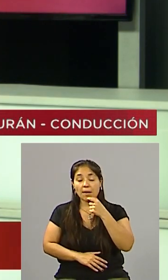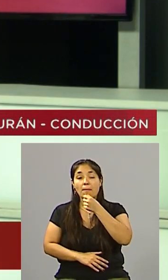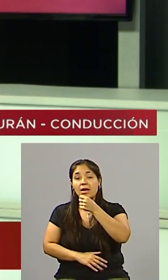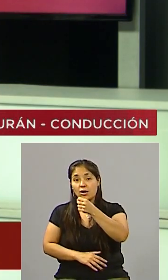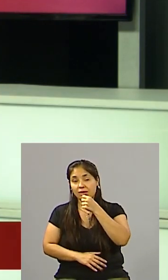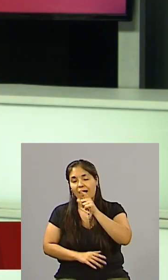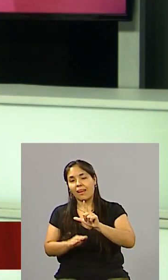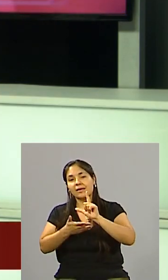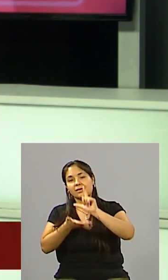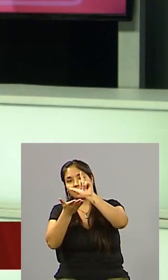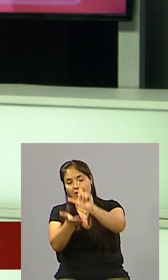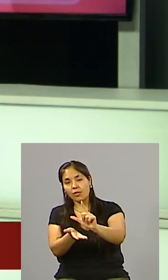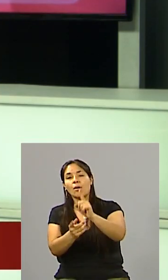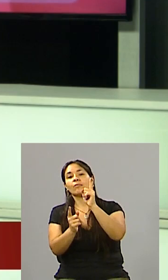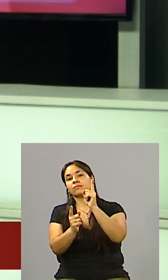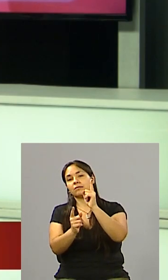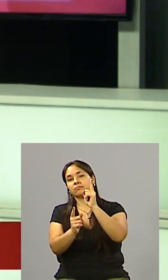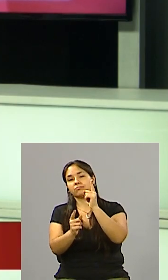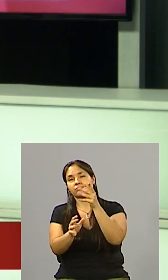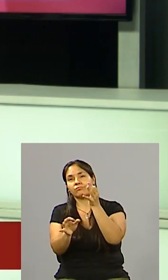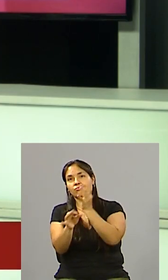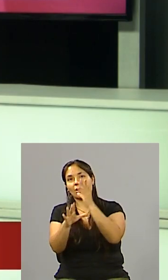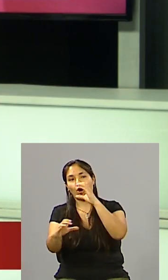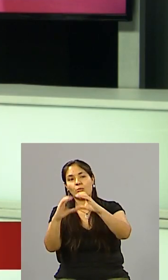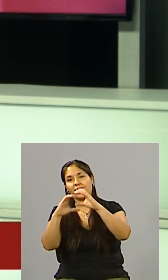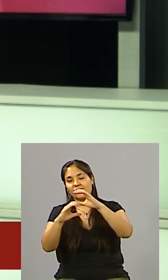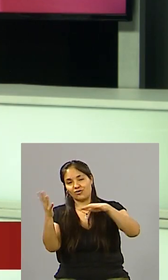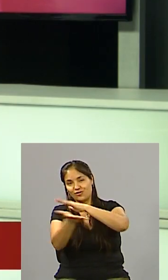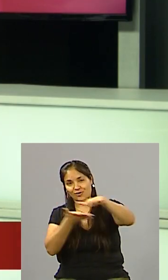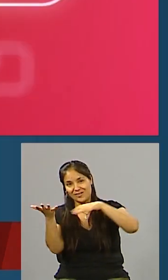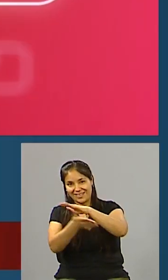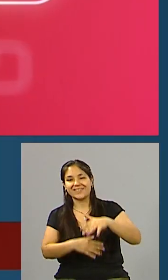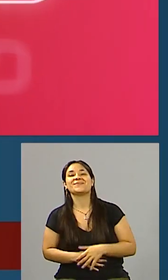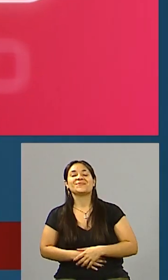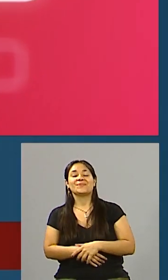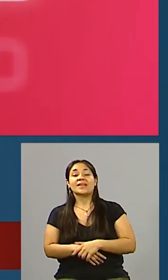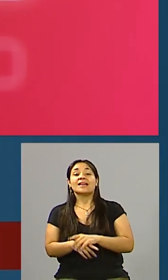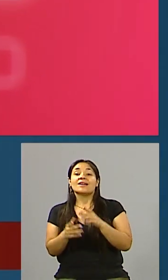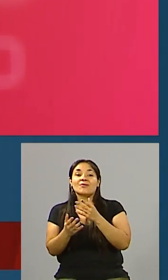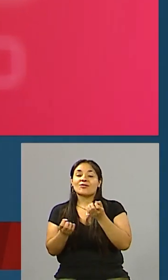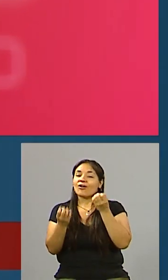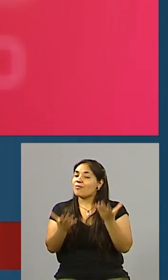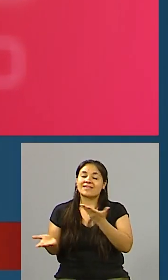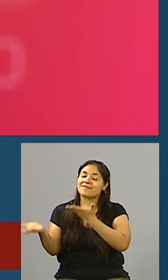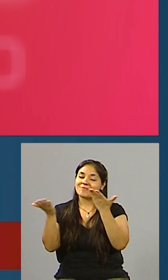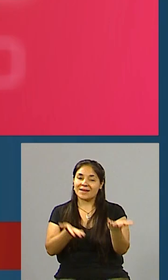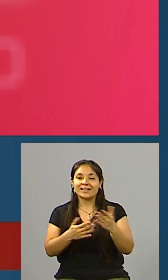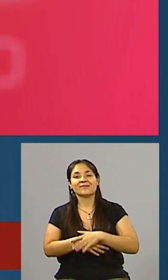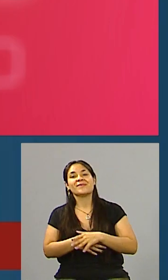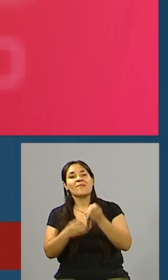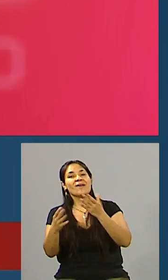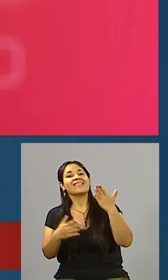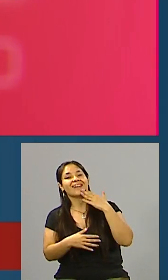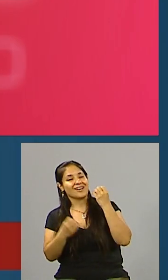en Comunicación Social y docente de la Facultad de Ciencias Políticas y Sociales. Luis, ¿cómo estás? Bienvenido. Hola Claudia, buenas